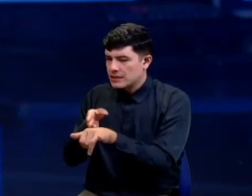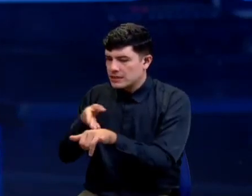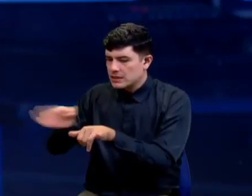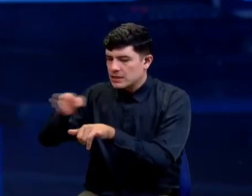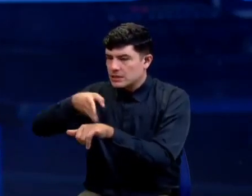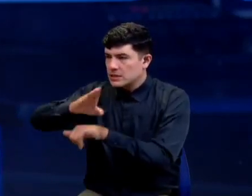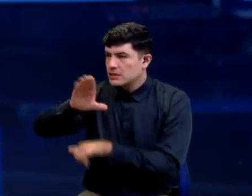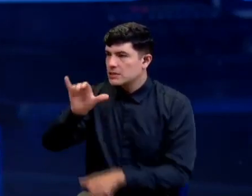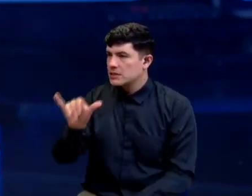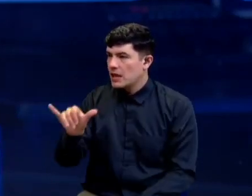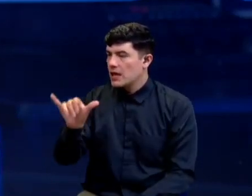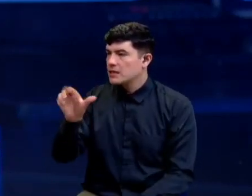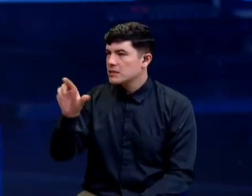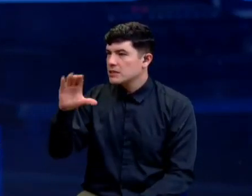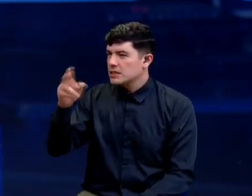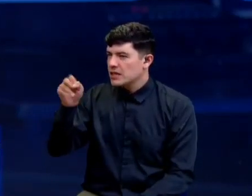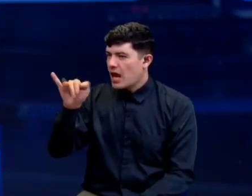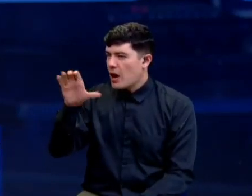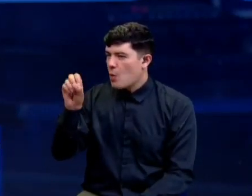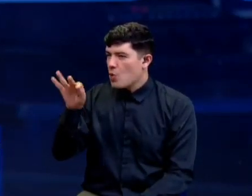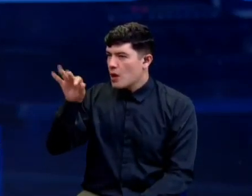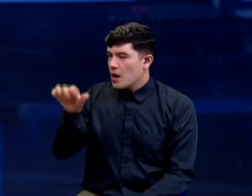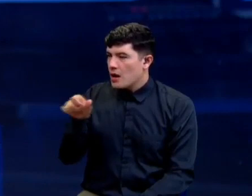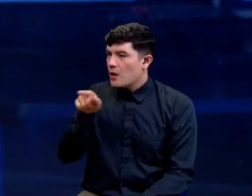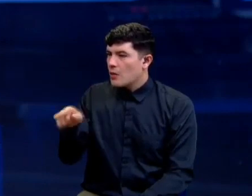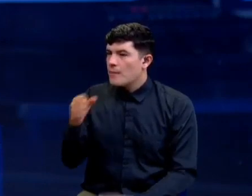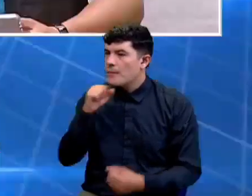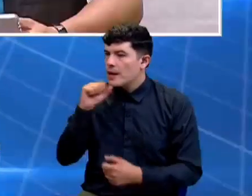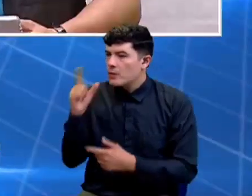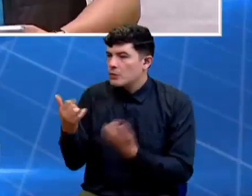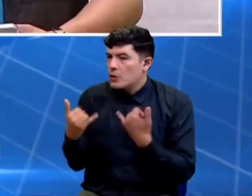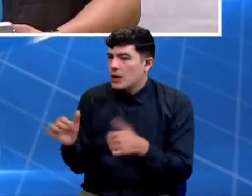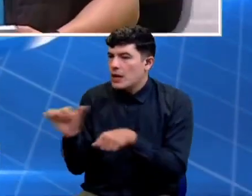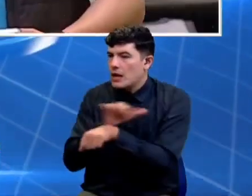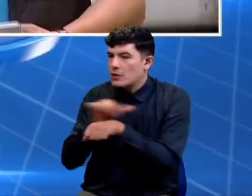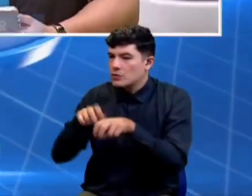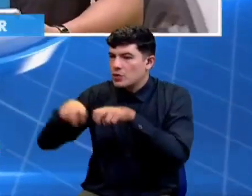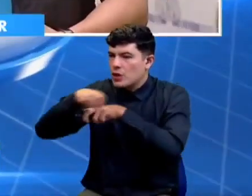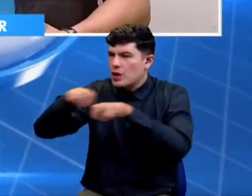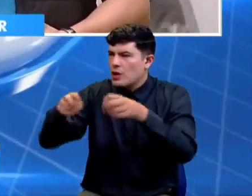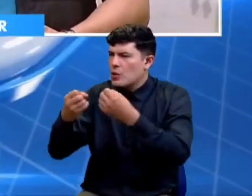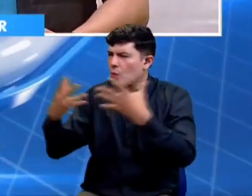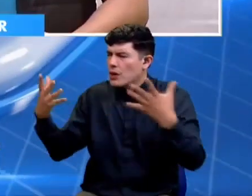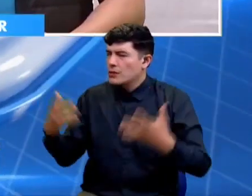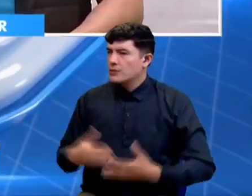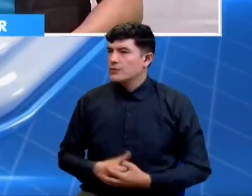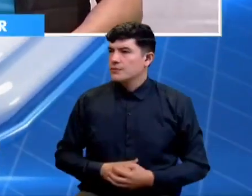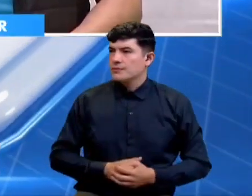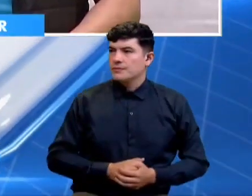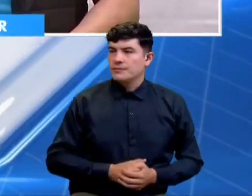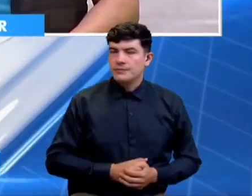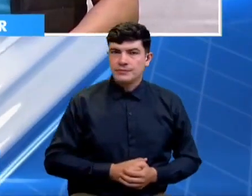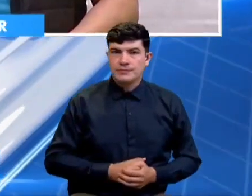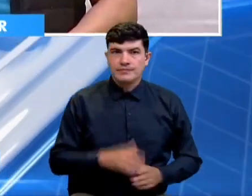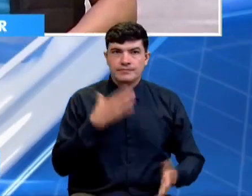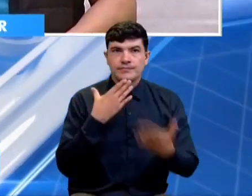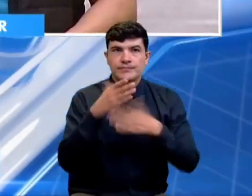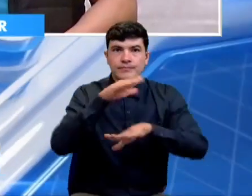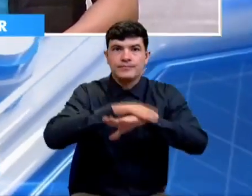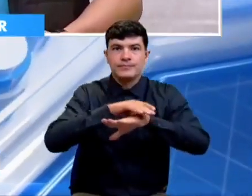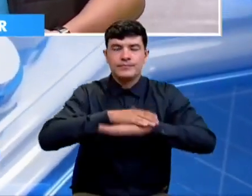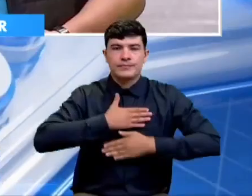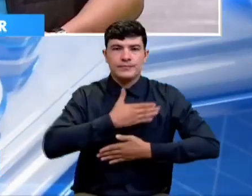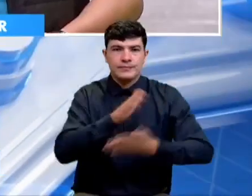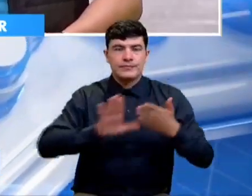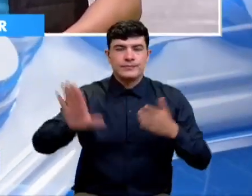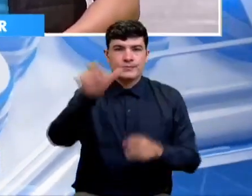Chinácota. ¿Cuántos carros se están movilizando hasta ahora? Adelante. Hola, ¿qué tal? Muy buenas tardes. Un saludo para usted y para todos los televidentes.